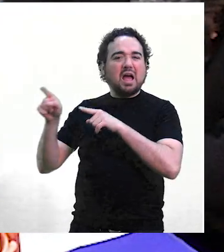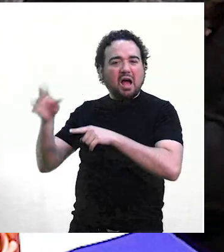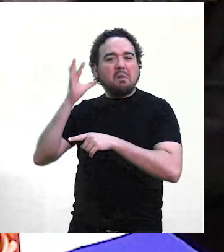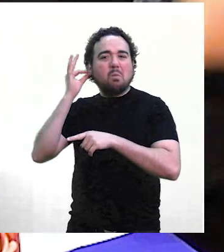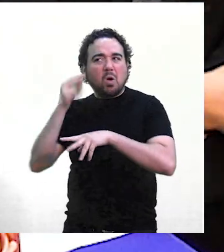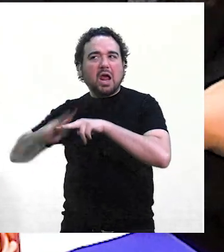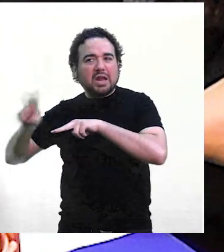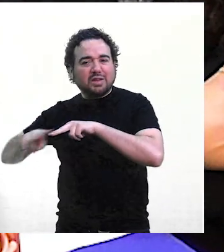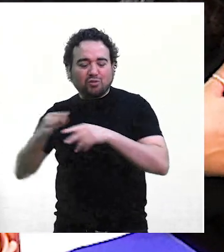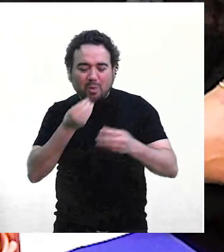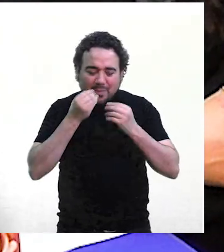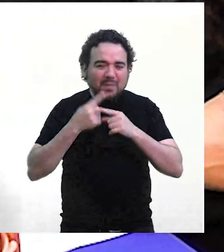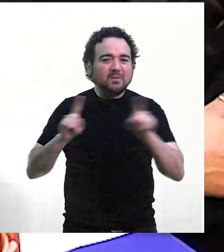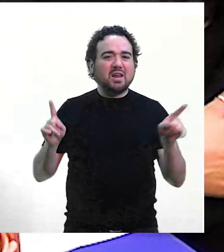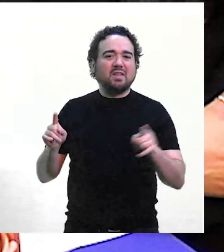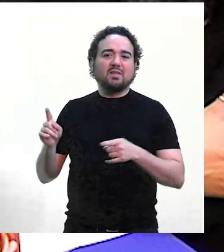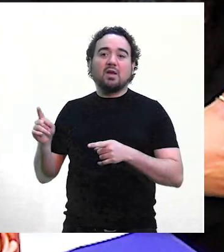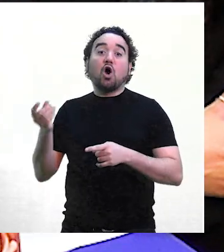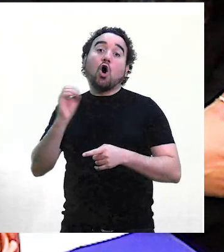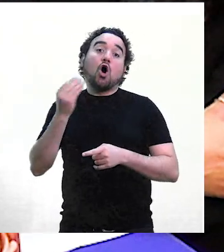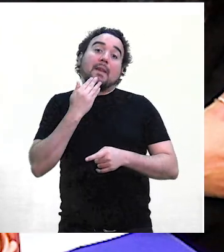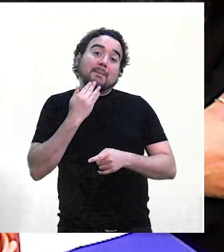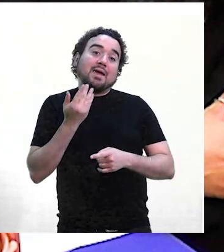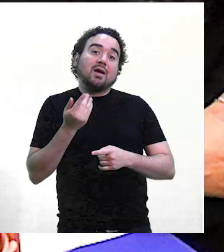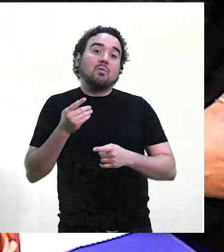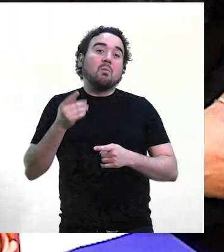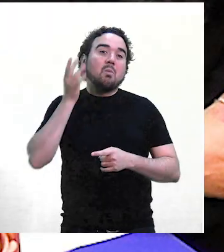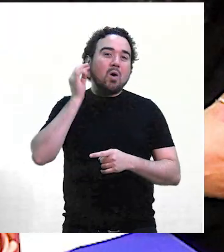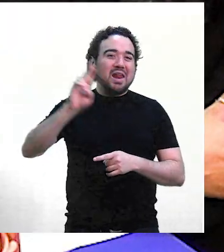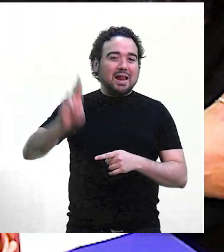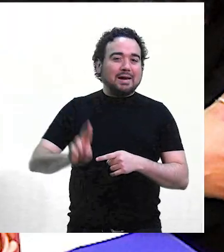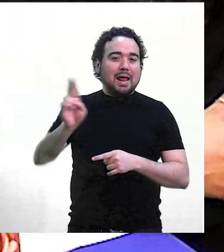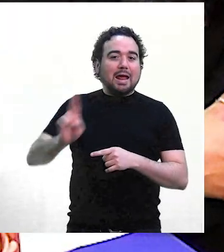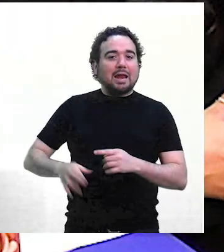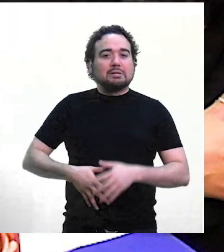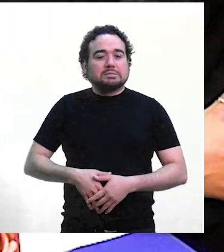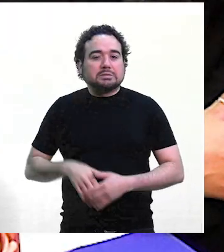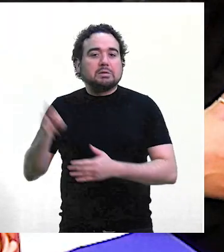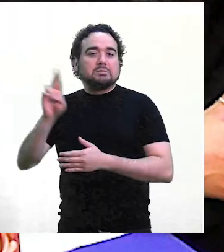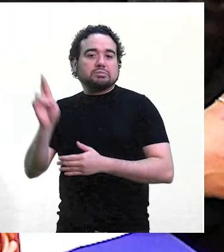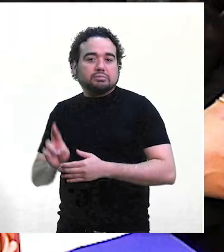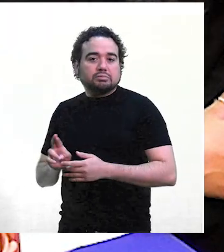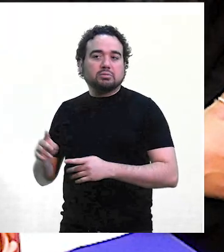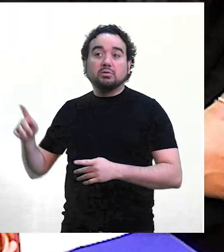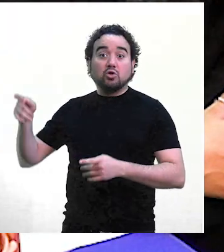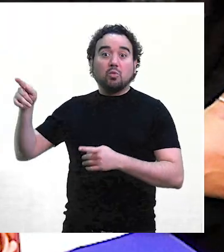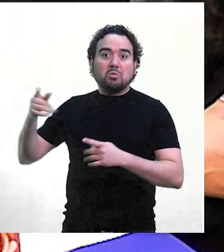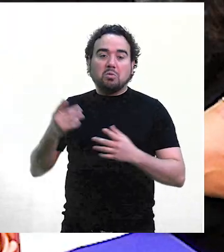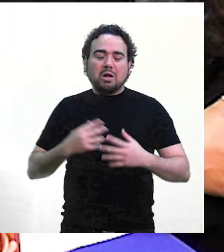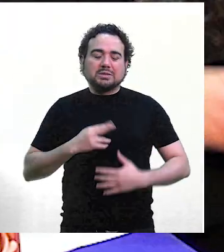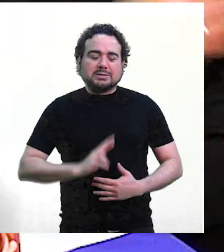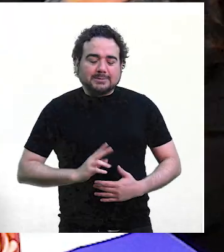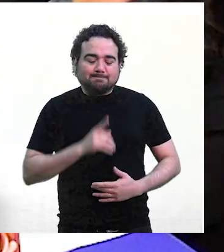tampoco pueden preparar esas cosas porque es un alimento como sagrado, milenario, y me pareció bastante interesante, así que también